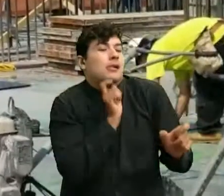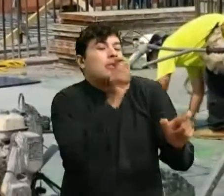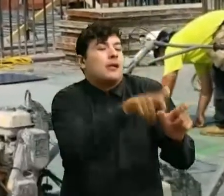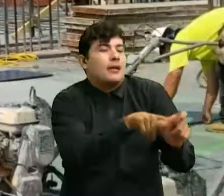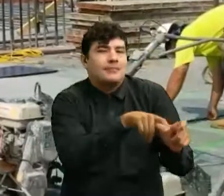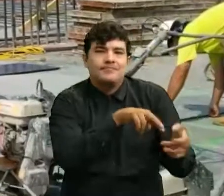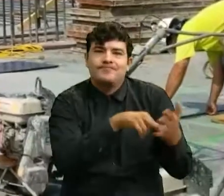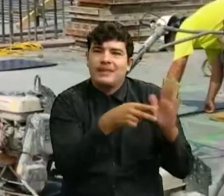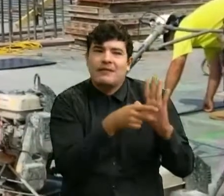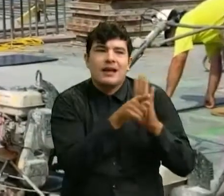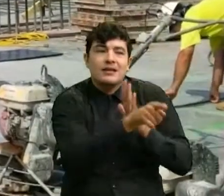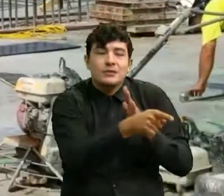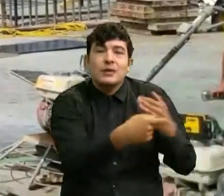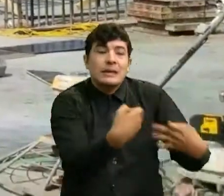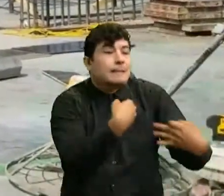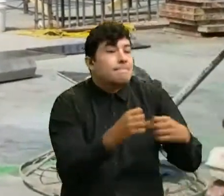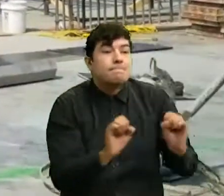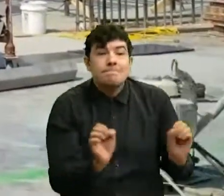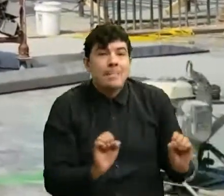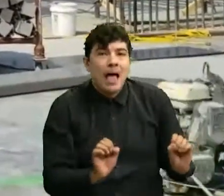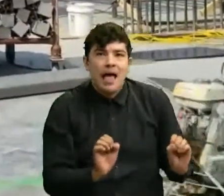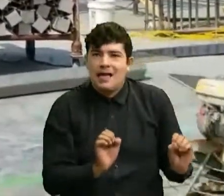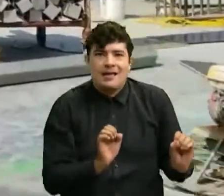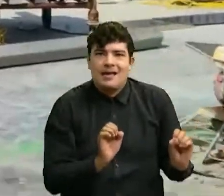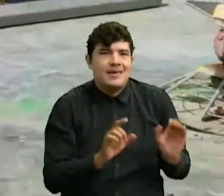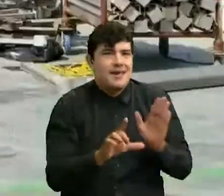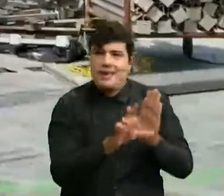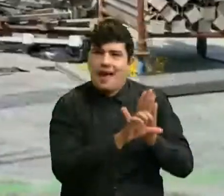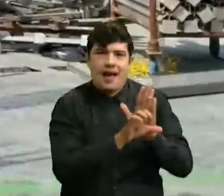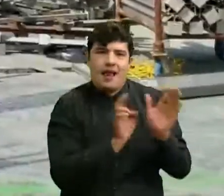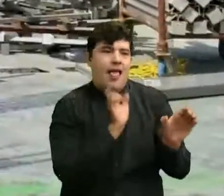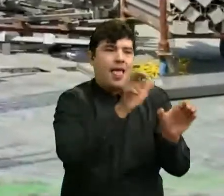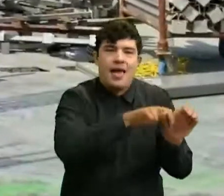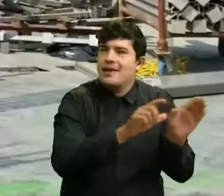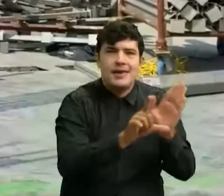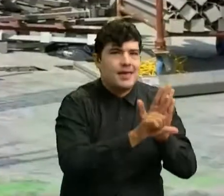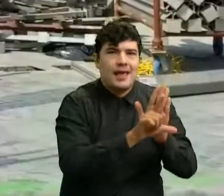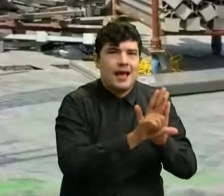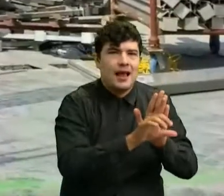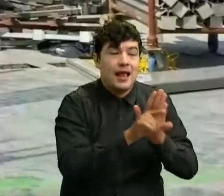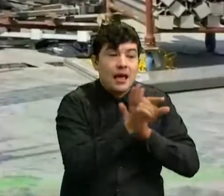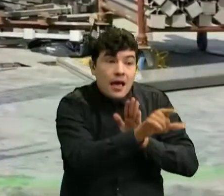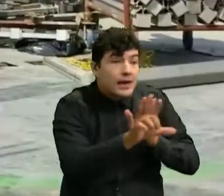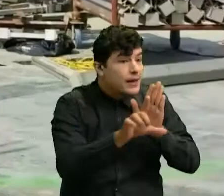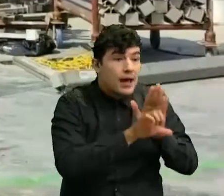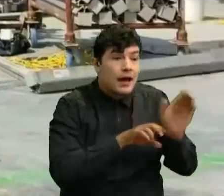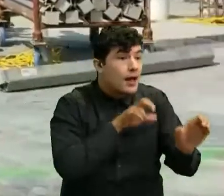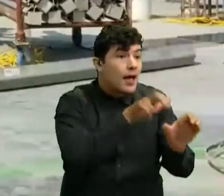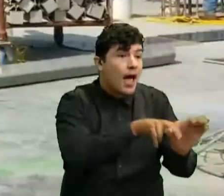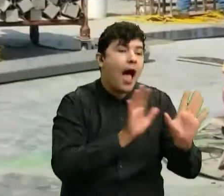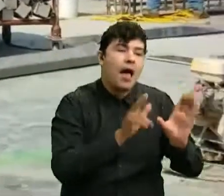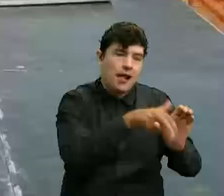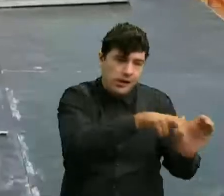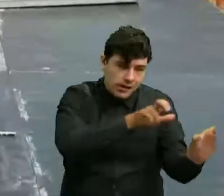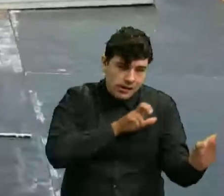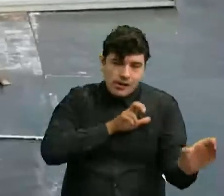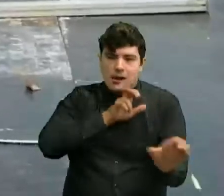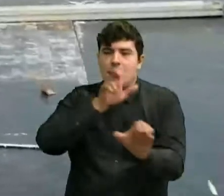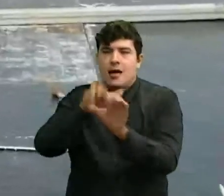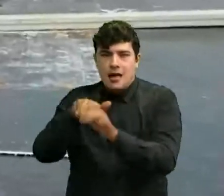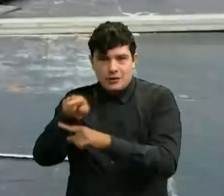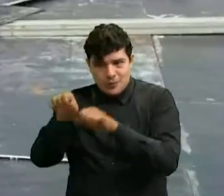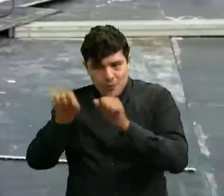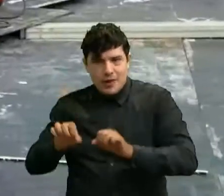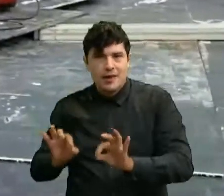puede quedar sin efectos. Y al quedar sin efectos, la persona puede regresar al régimen de prima media con